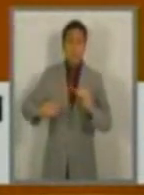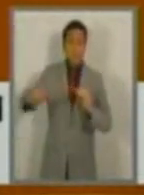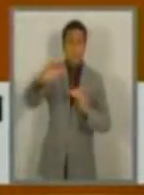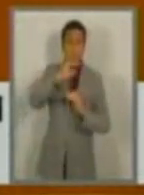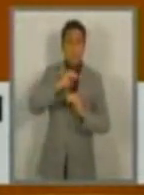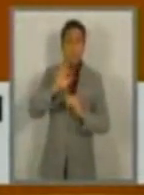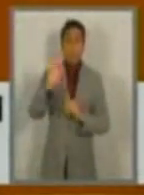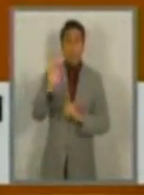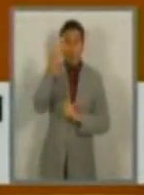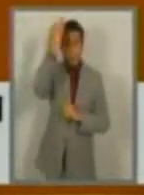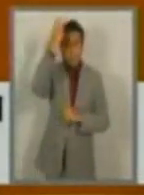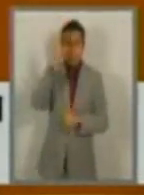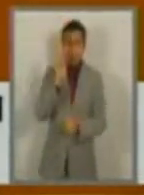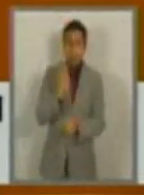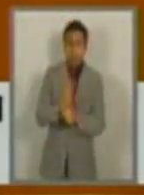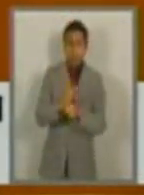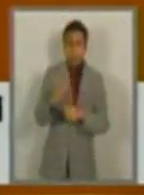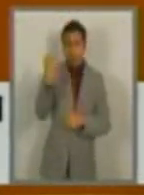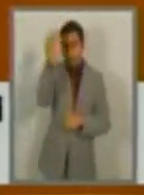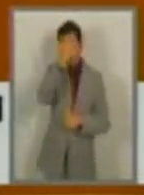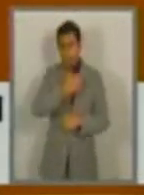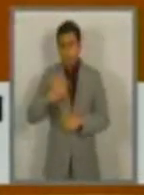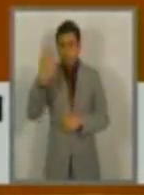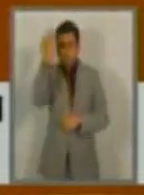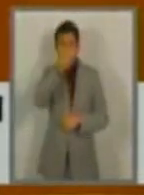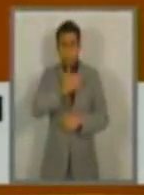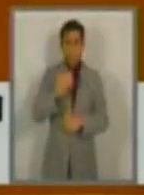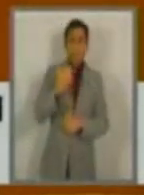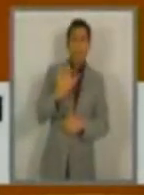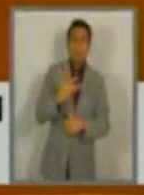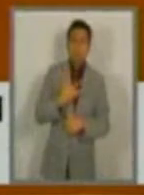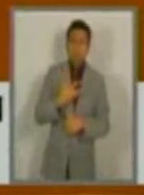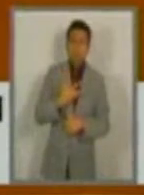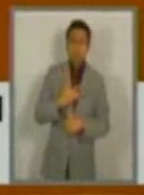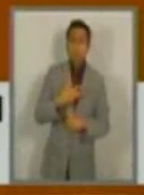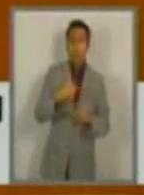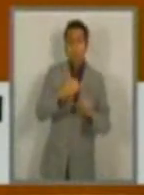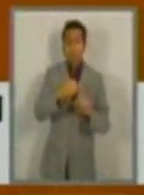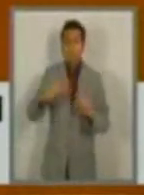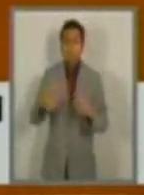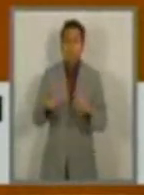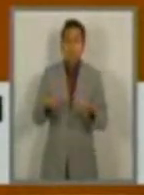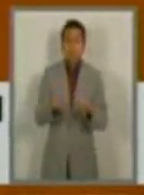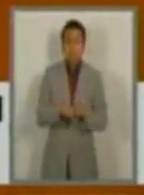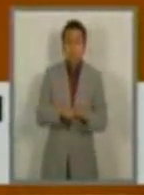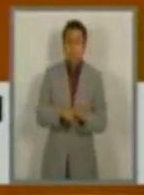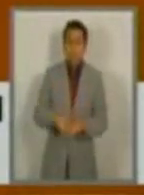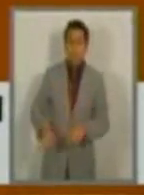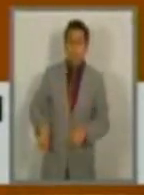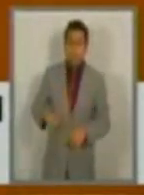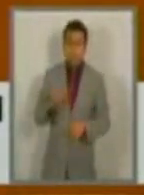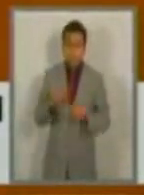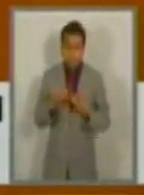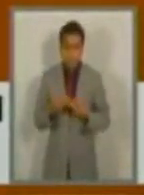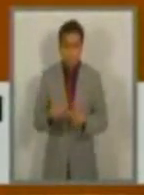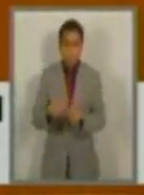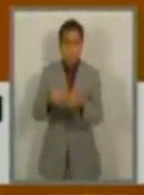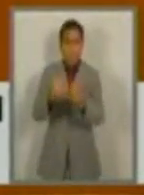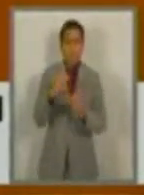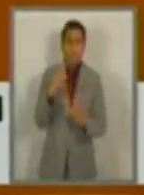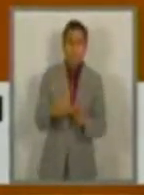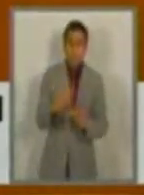Federación para realizar la revisión y fiscalización de los recursos públicos federales. Asegura